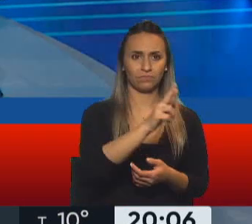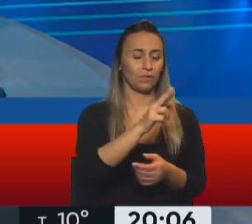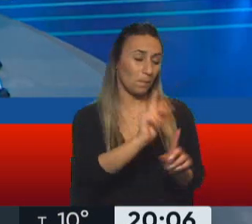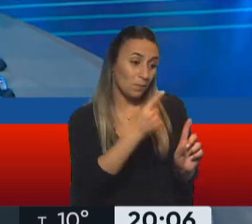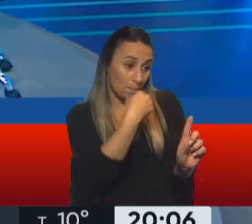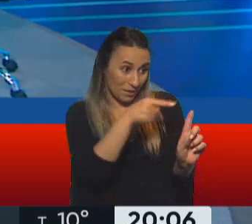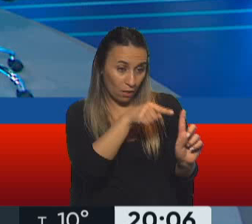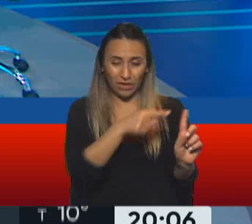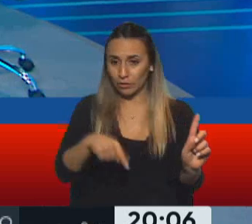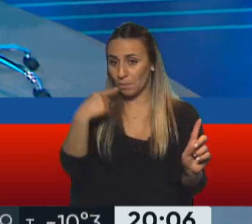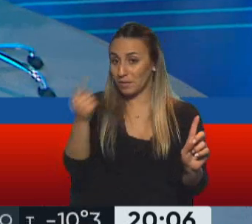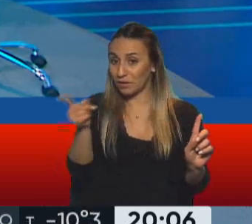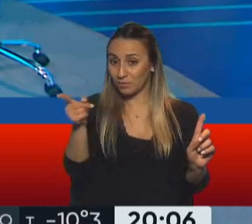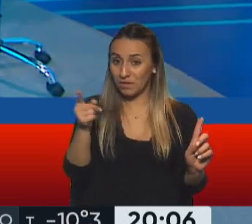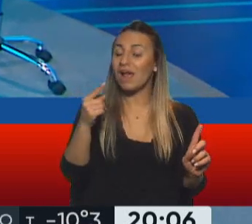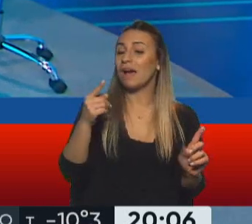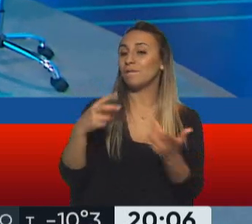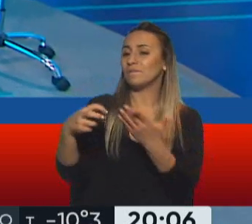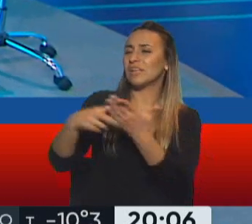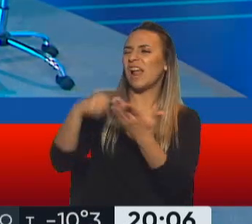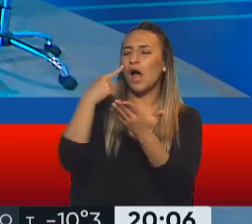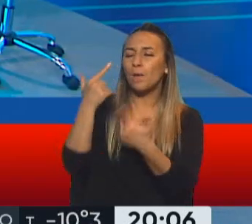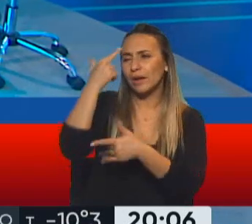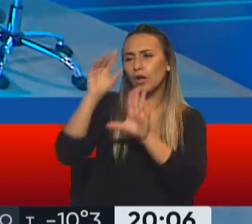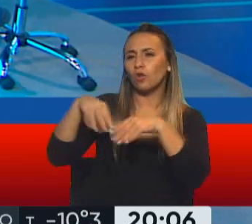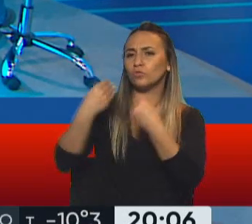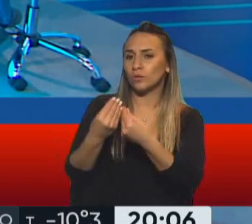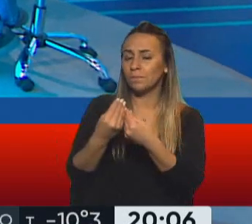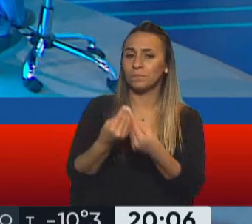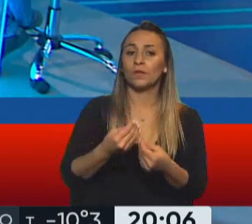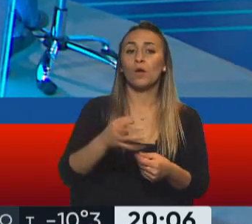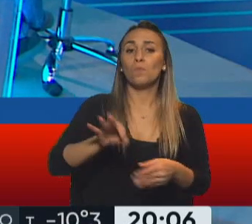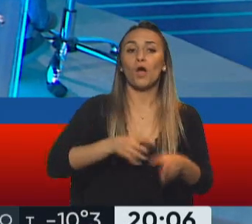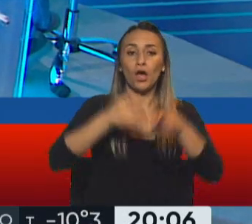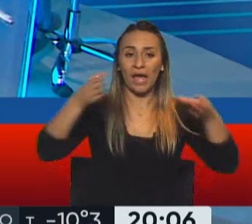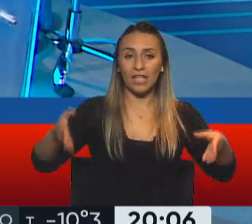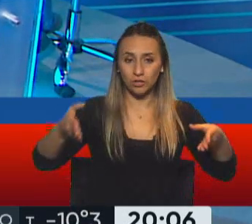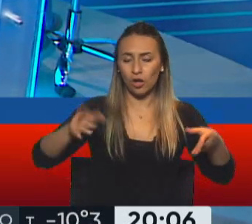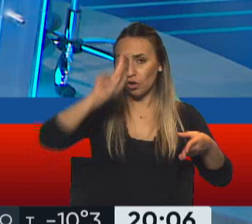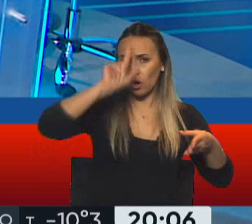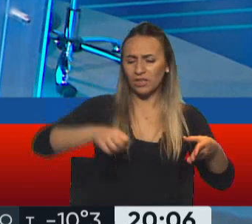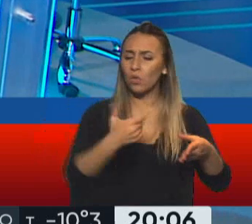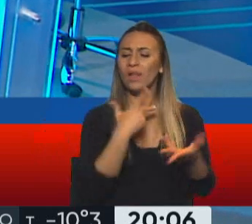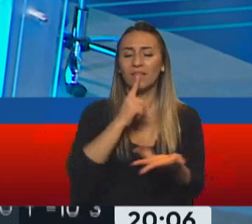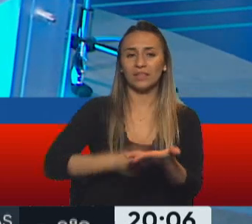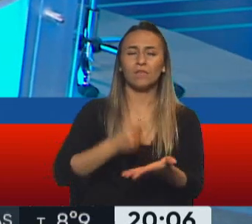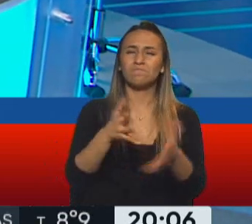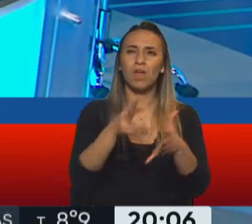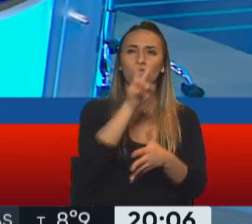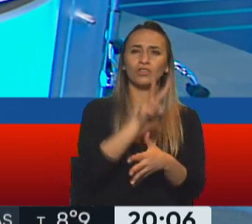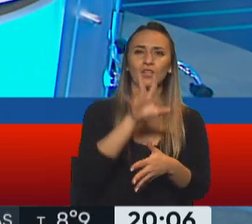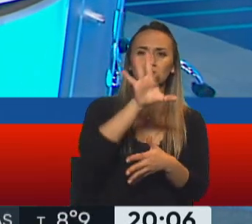preguntas que te hice como para que después el fiscal llegue a esa conclusión. ¿Cuántas decisiones toma la Corte por año? Aproximadamente entre